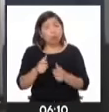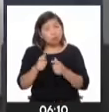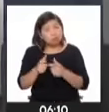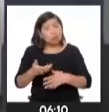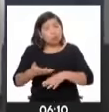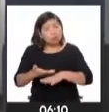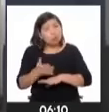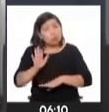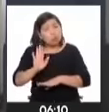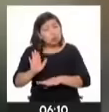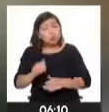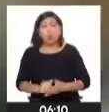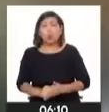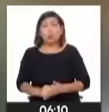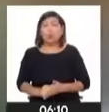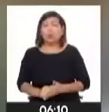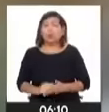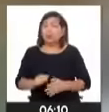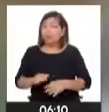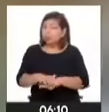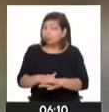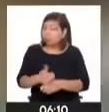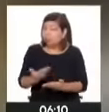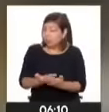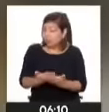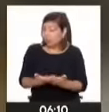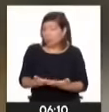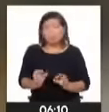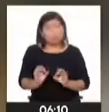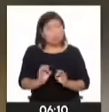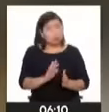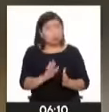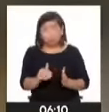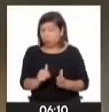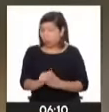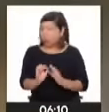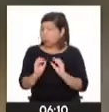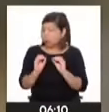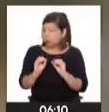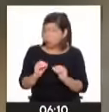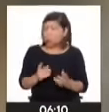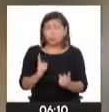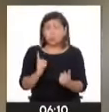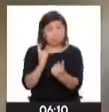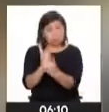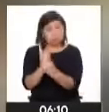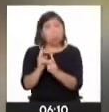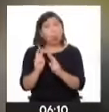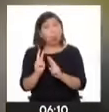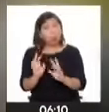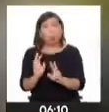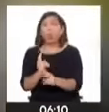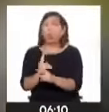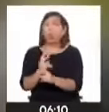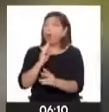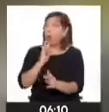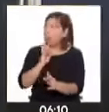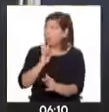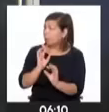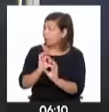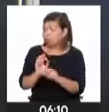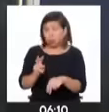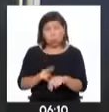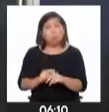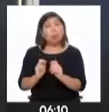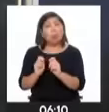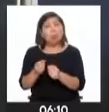supervisar la ejecución de la misma, hemos en todo momento estado cuidadosos de ello. En ocasiones se